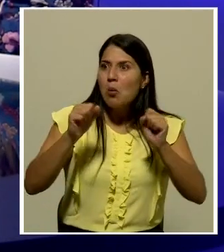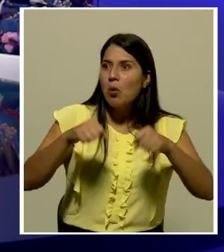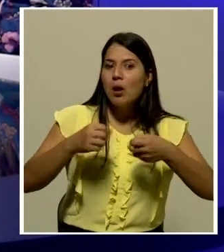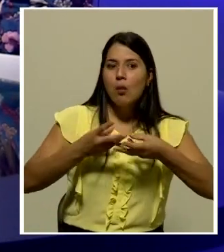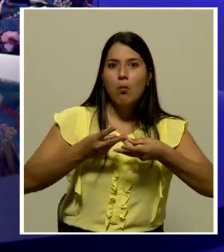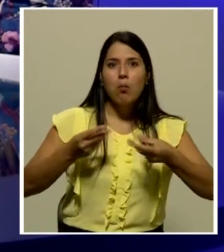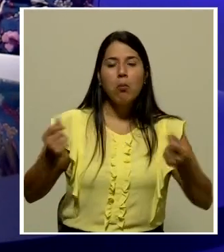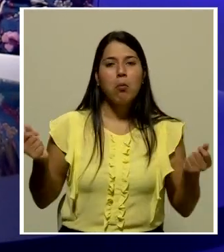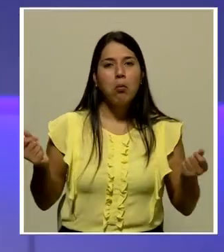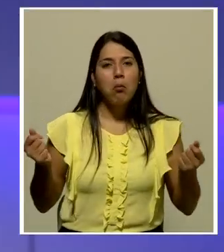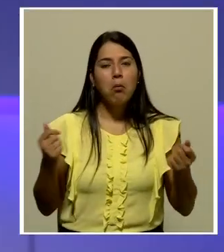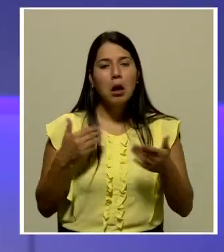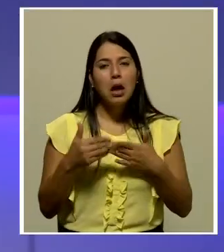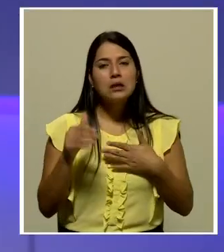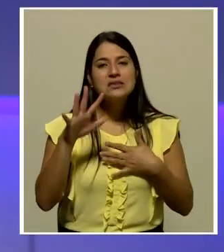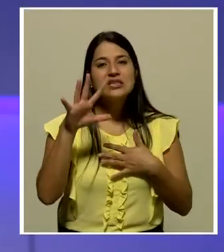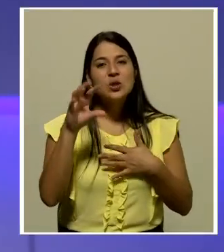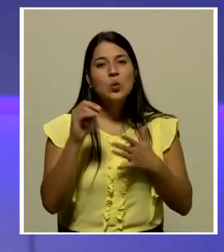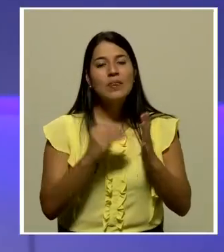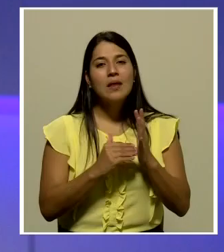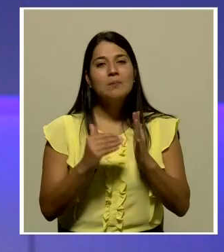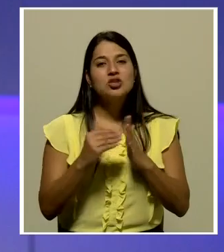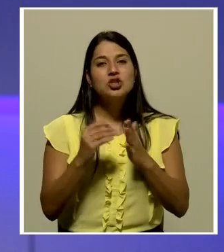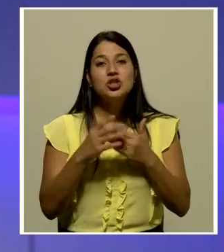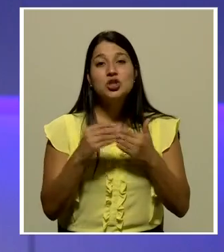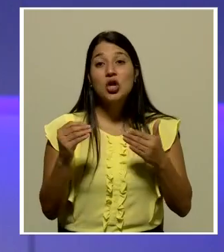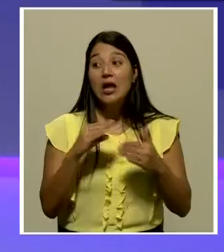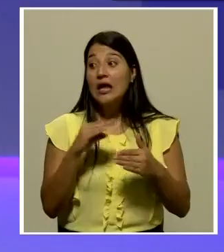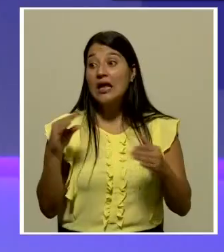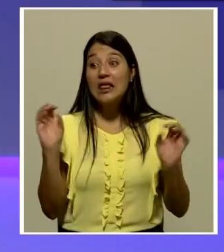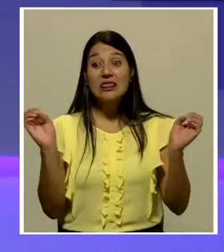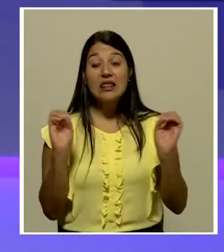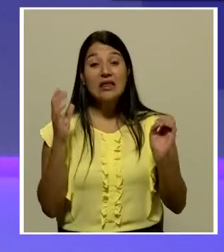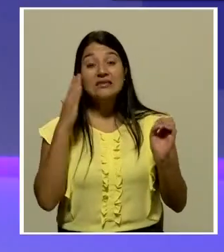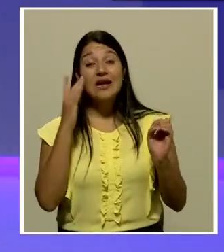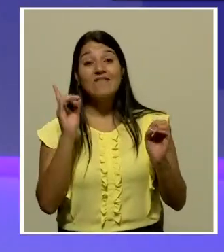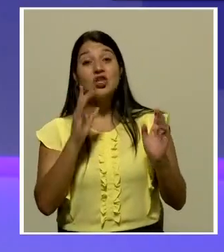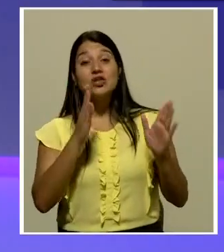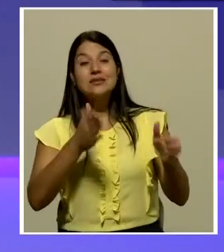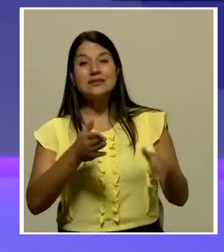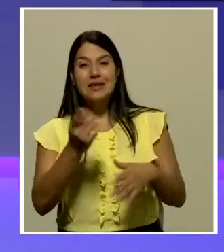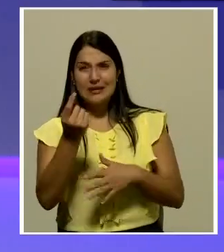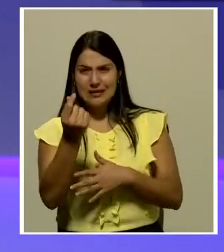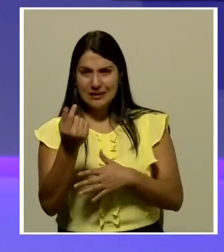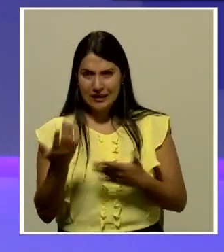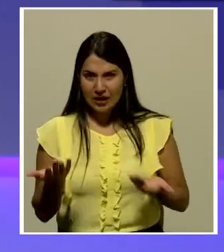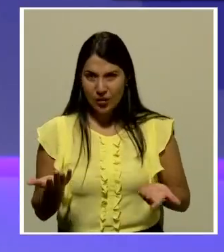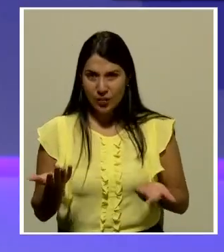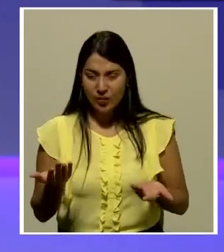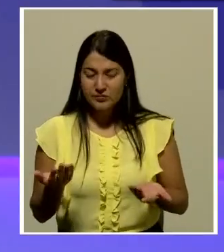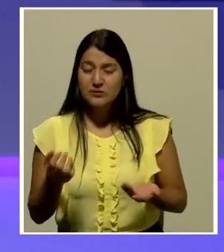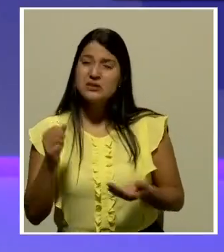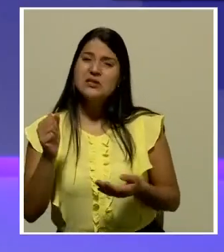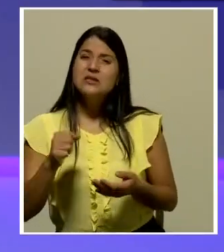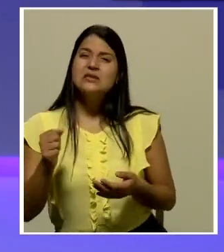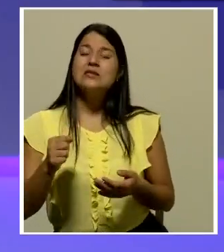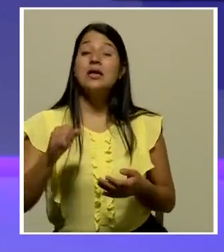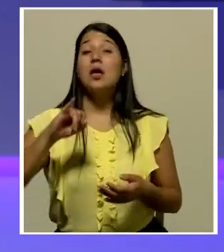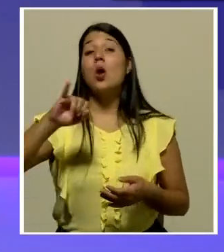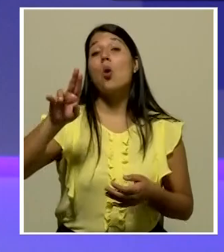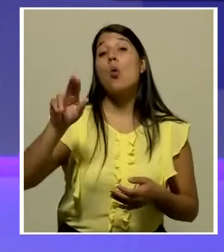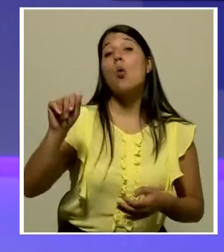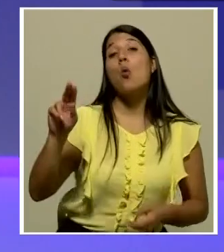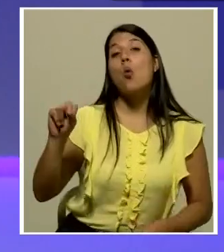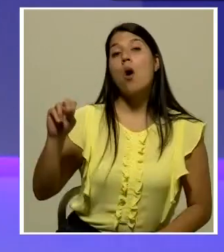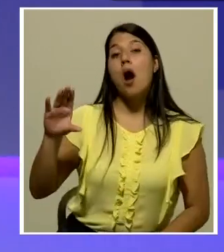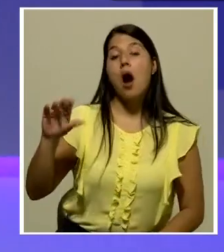dólares y que nadie encuentra dónde está el dinero. Sí, obviamente, pues un poco el argumento de don Juan Carlos Bolaños ha sido